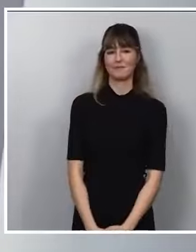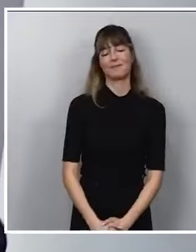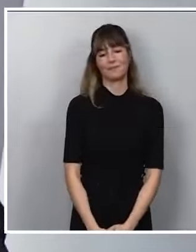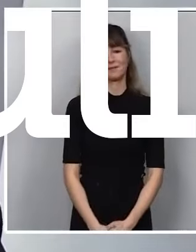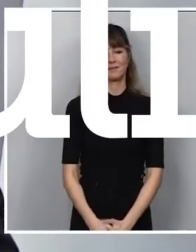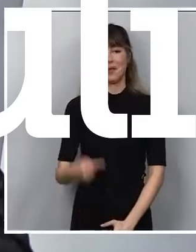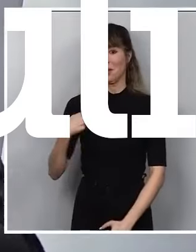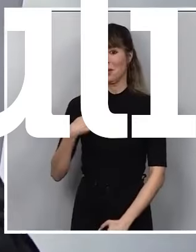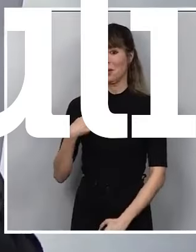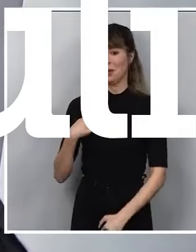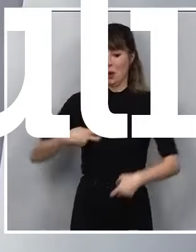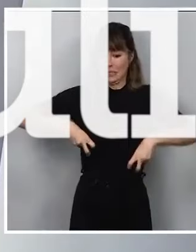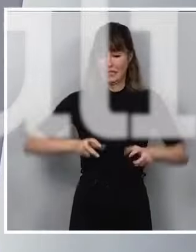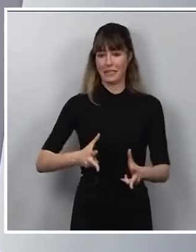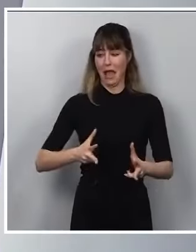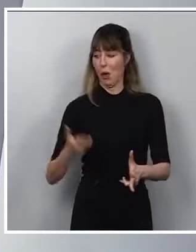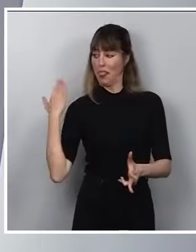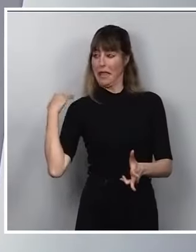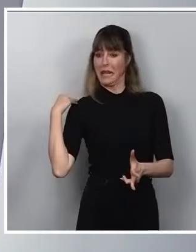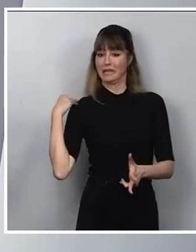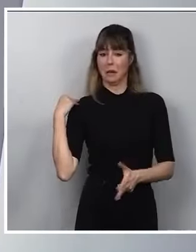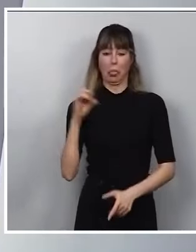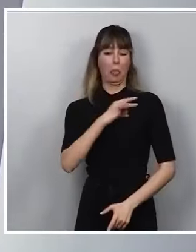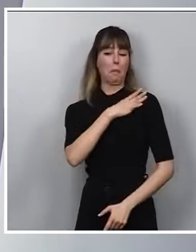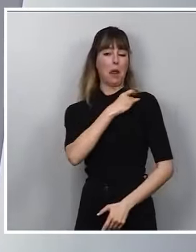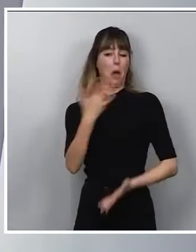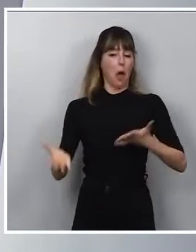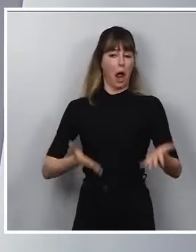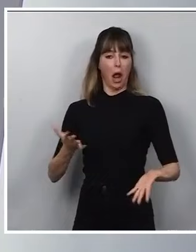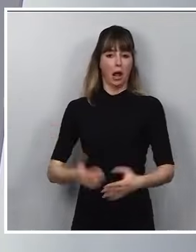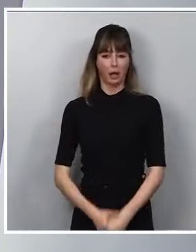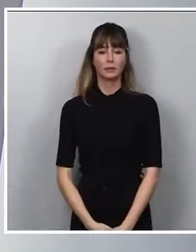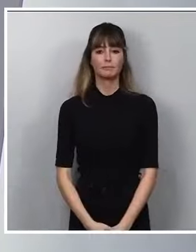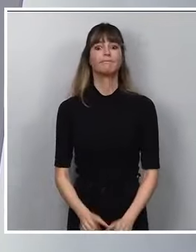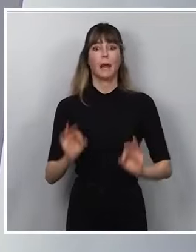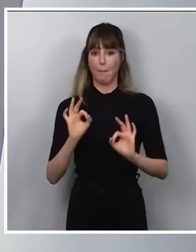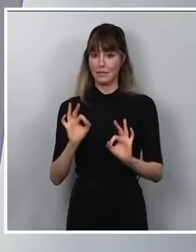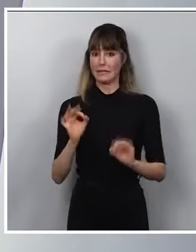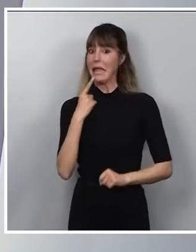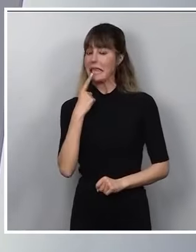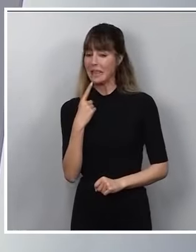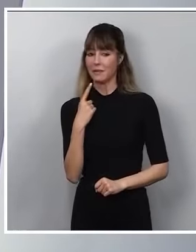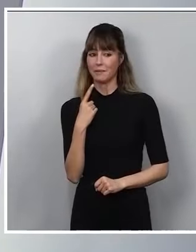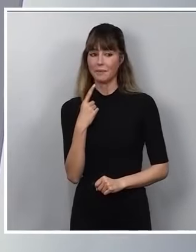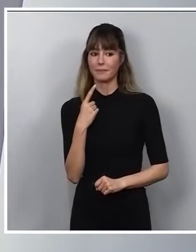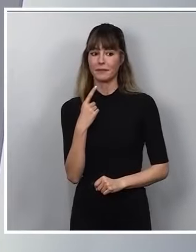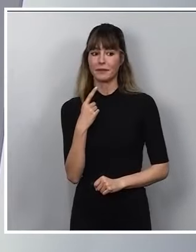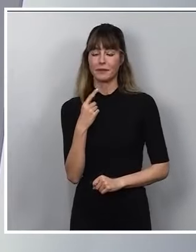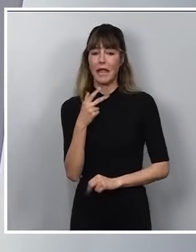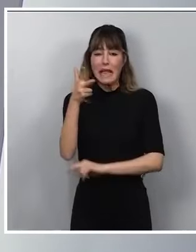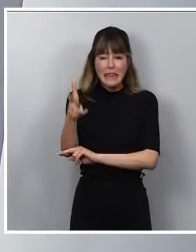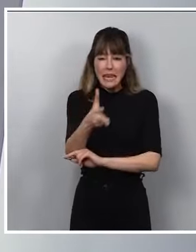tenía sentado detrás a uno de los señoritos no eh que que es precisamente el que dice que que los cineastas son